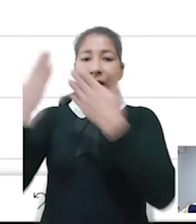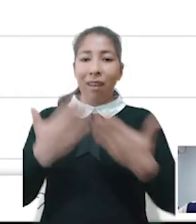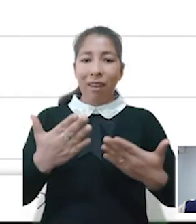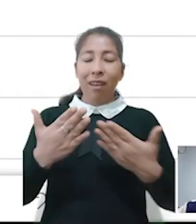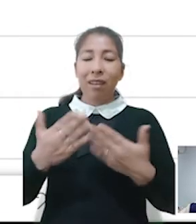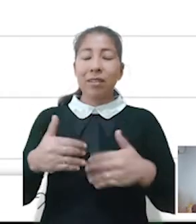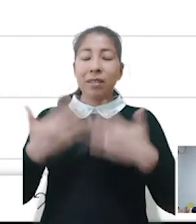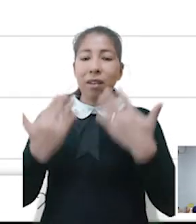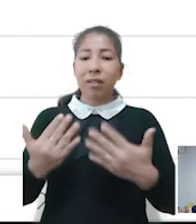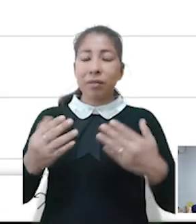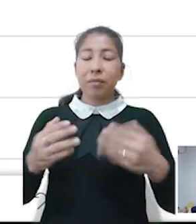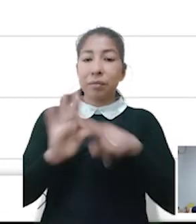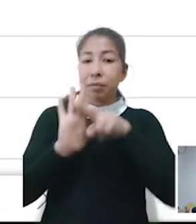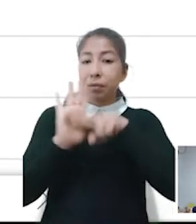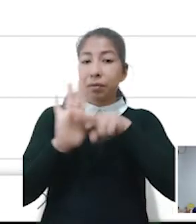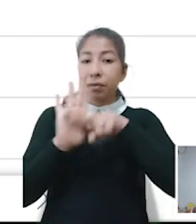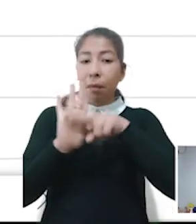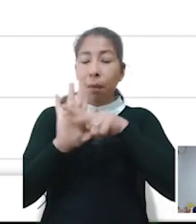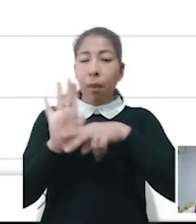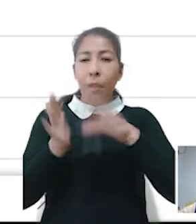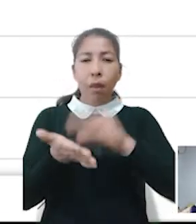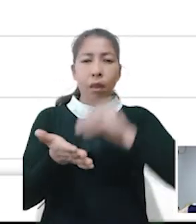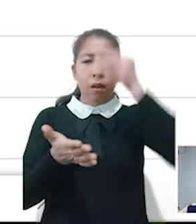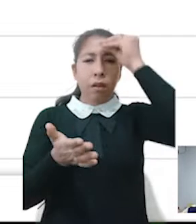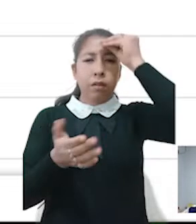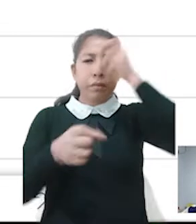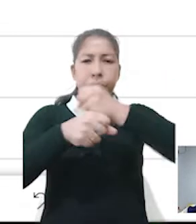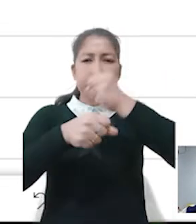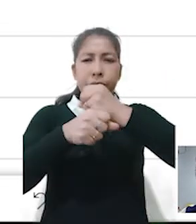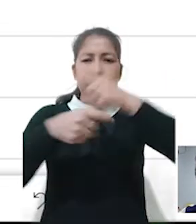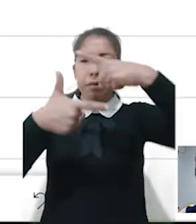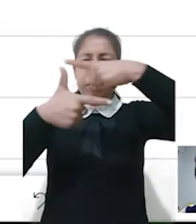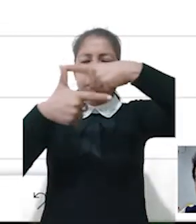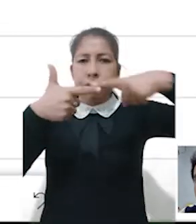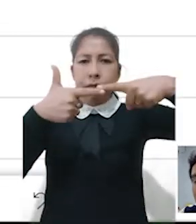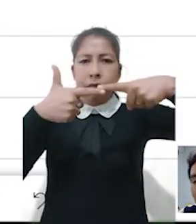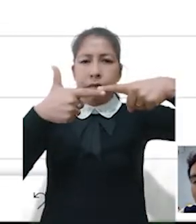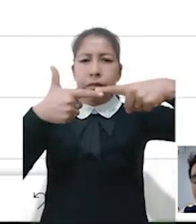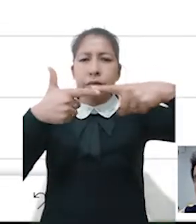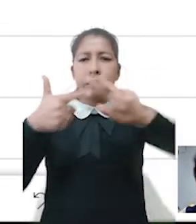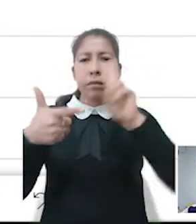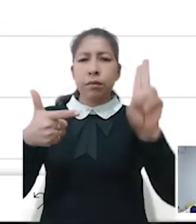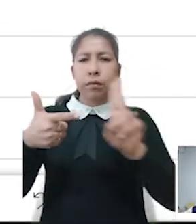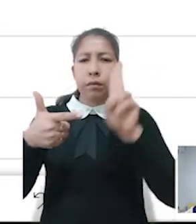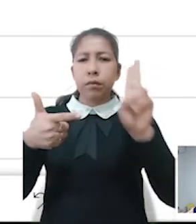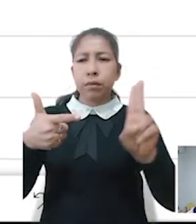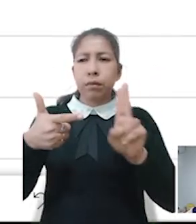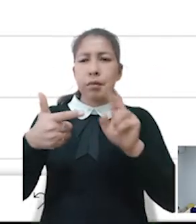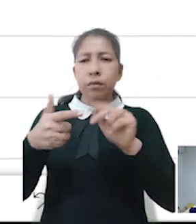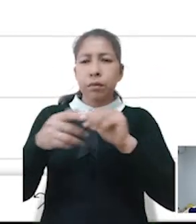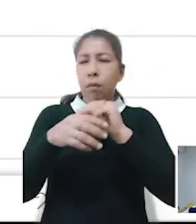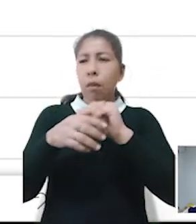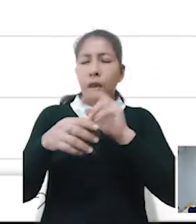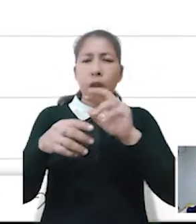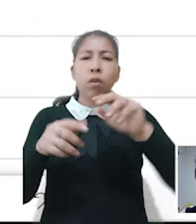Bienvenidos al canal. En este video te enseñaremos a resolver algunos triángulos rectángulos utilizando nuestras herramientas que tenemos acá en pantalla,